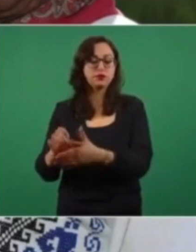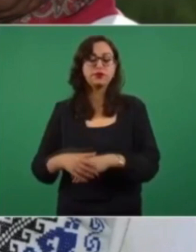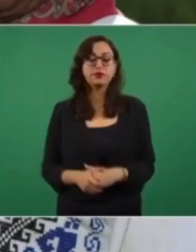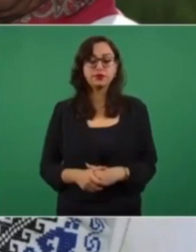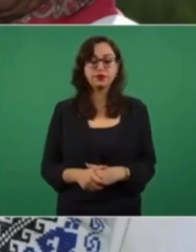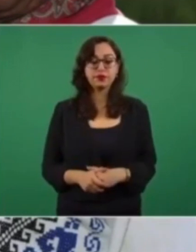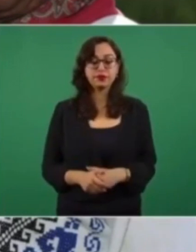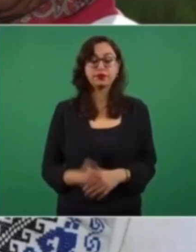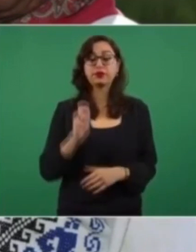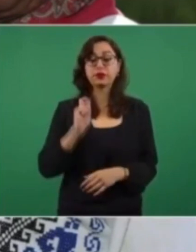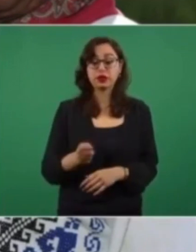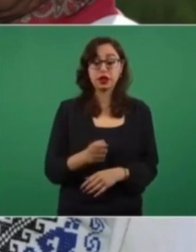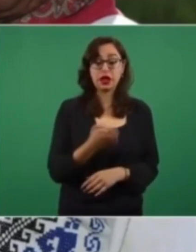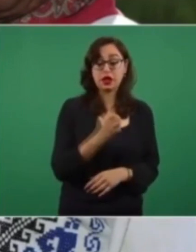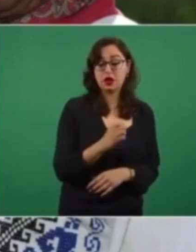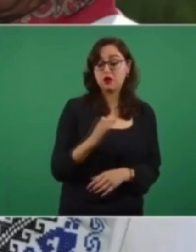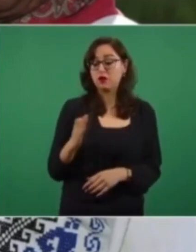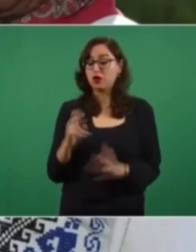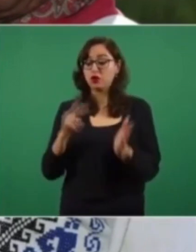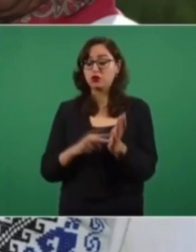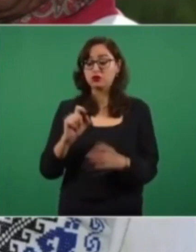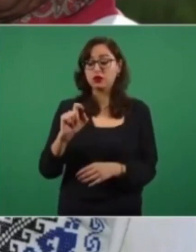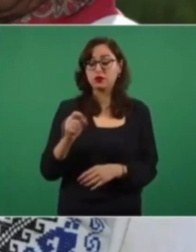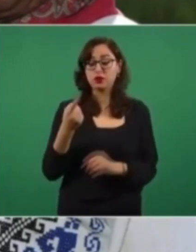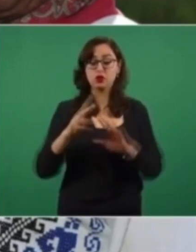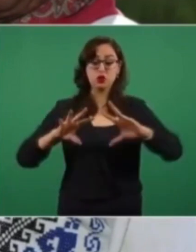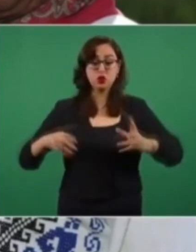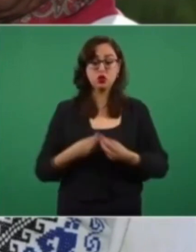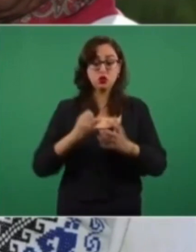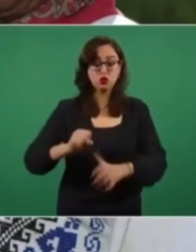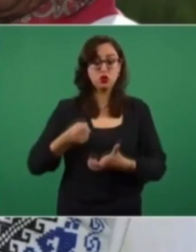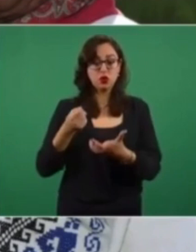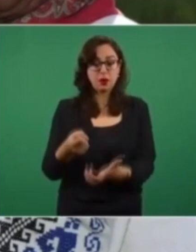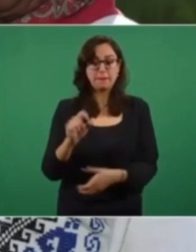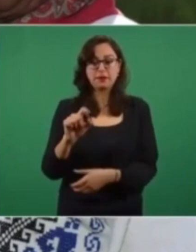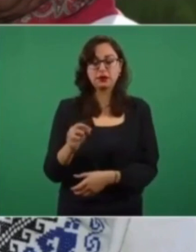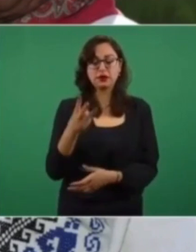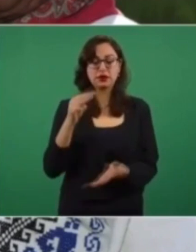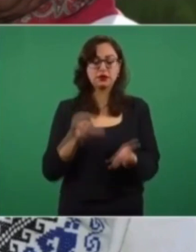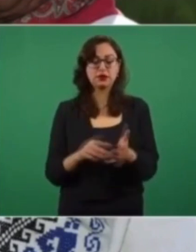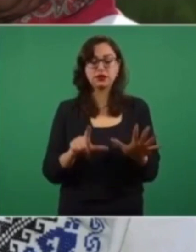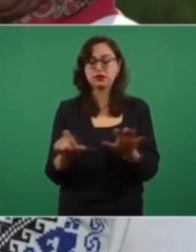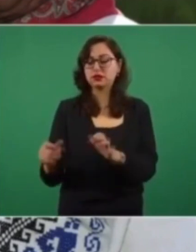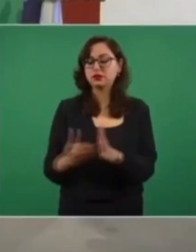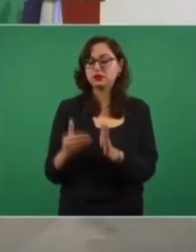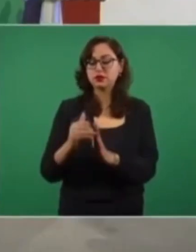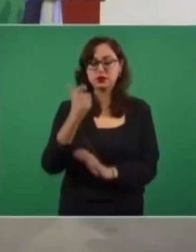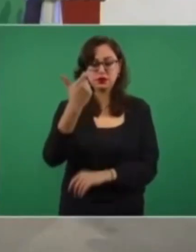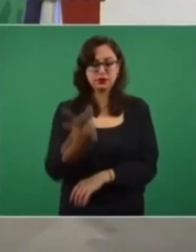bimestre de enero a febrero del 2021, la inversión social será de 23 mil 700 millones de pesos